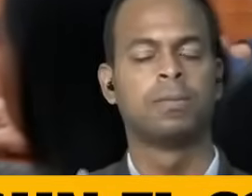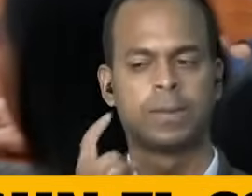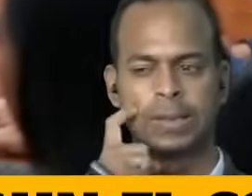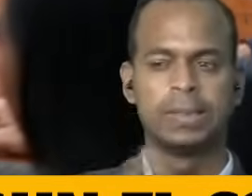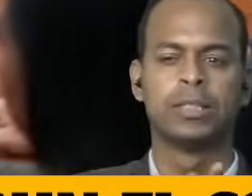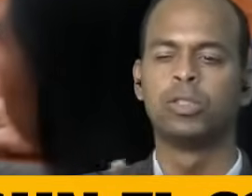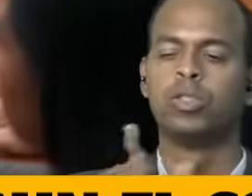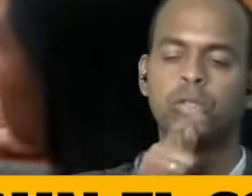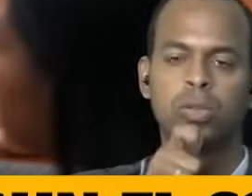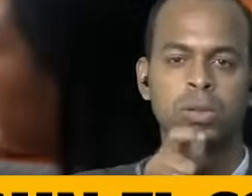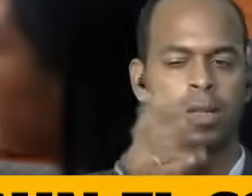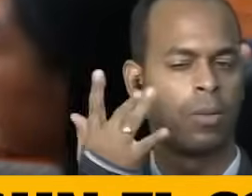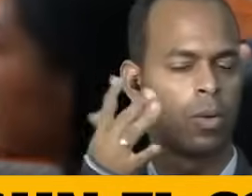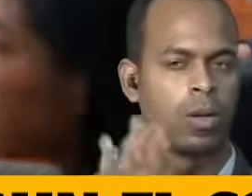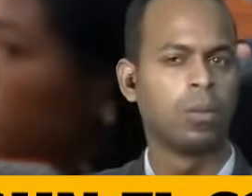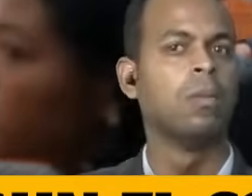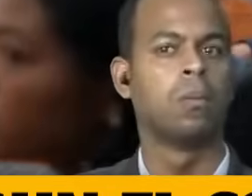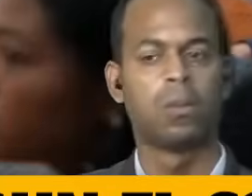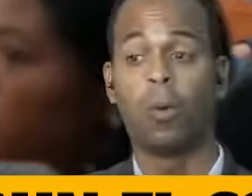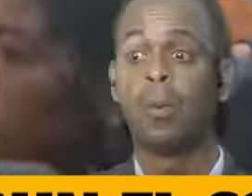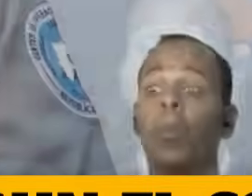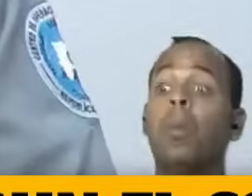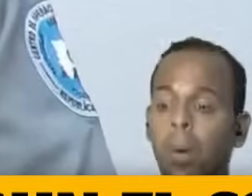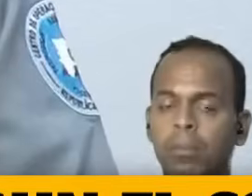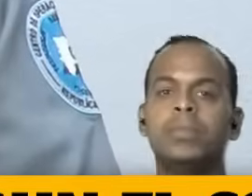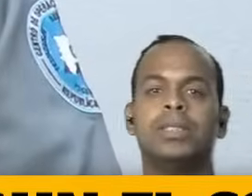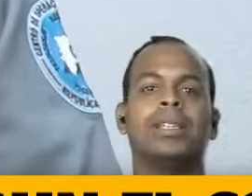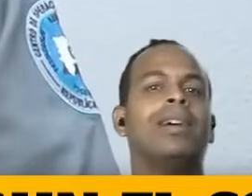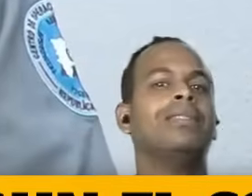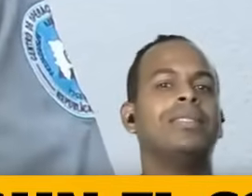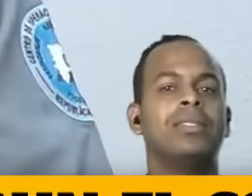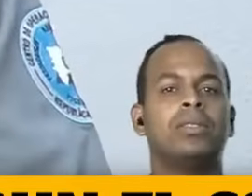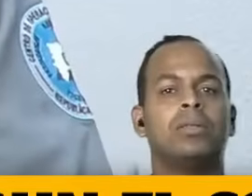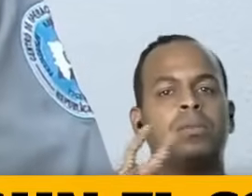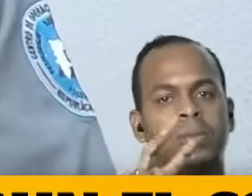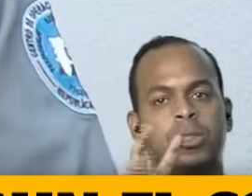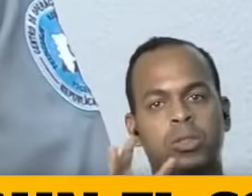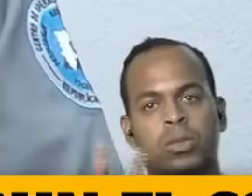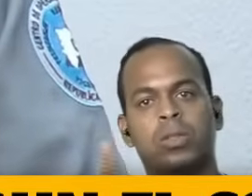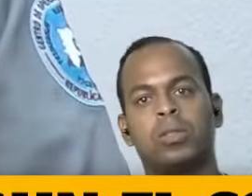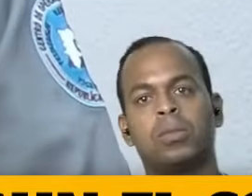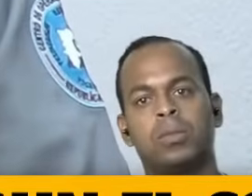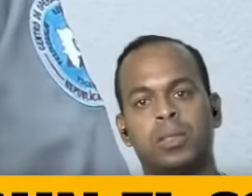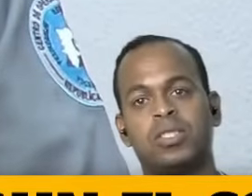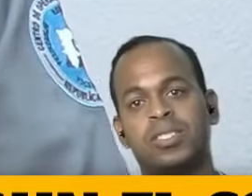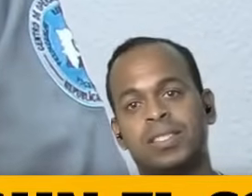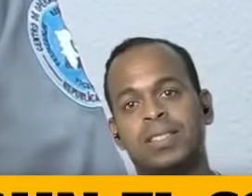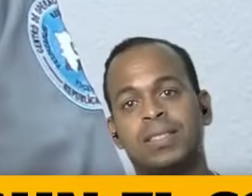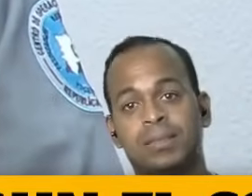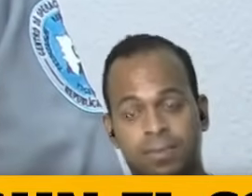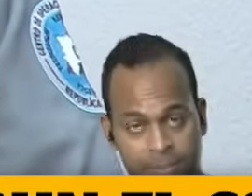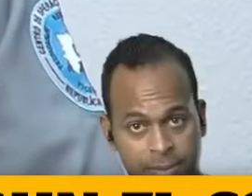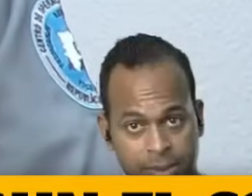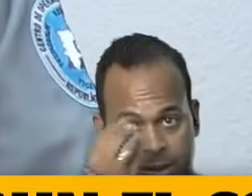muerte. Entonces, hasta el momento tenemos 24 personas fallecidas, datos suministrados por el INACIP.